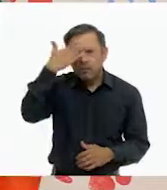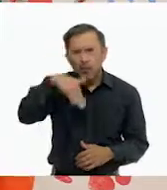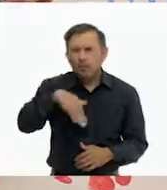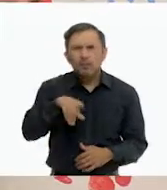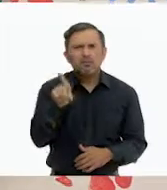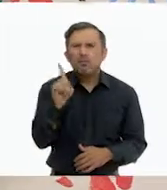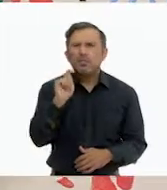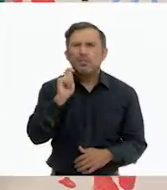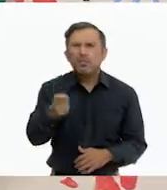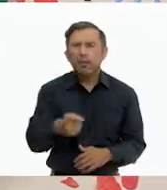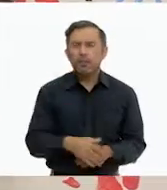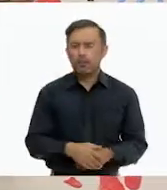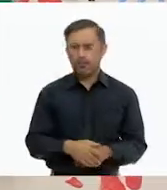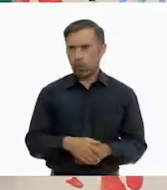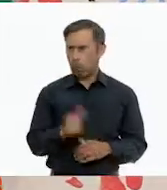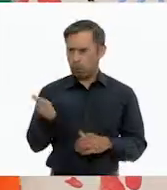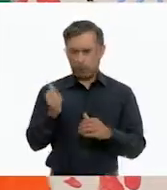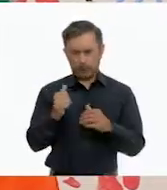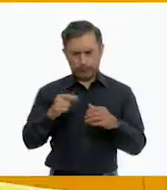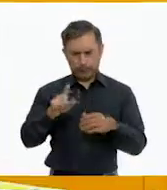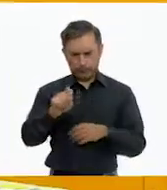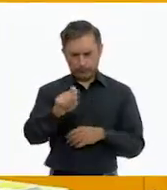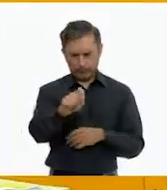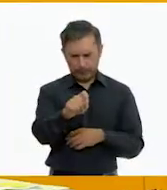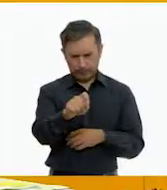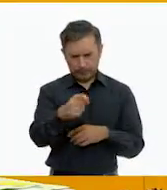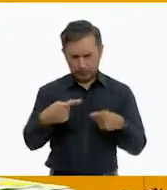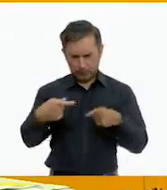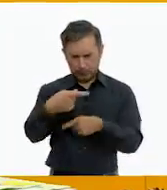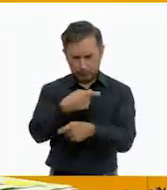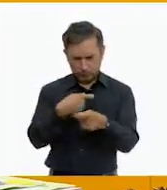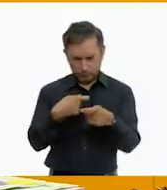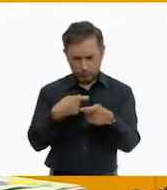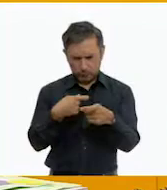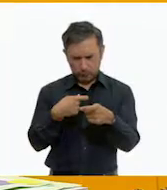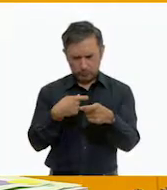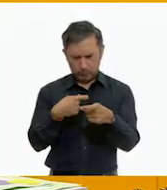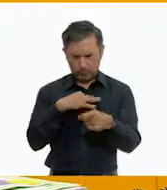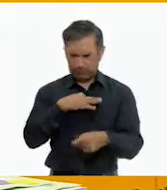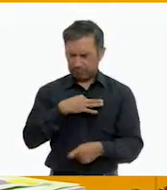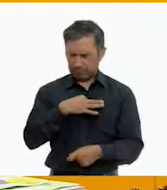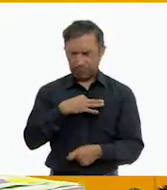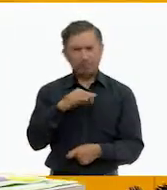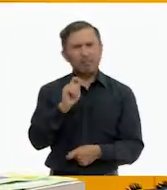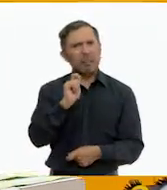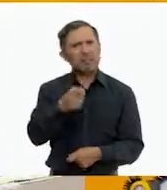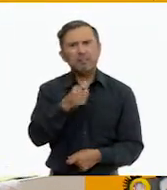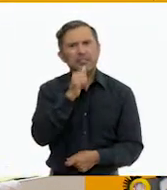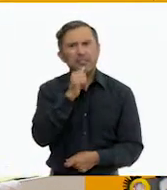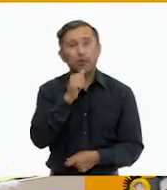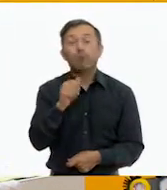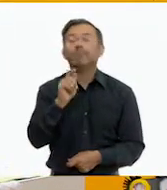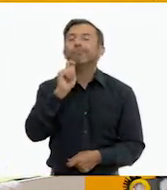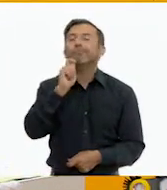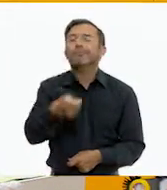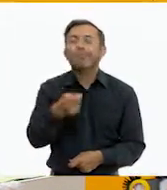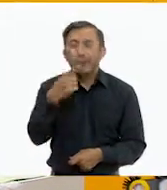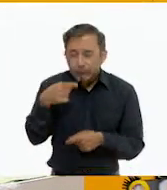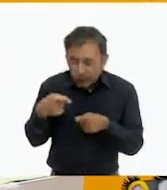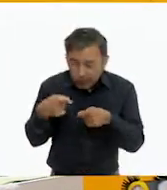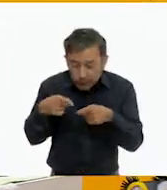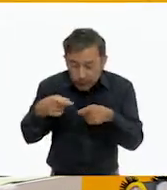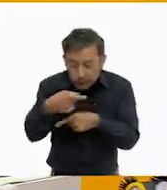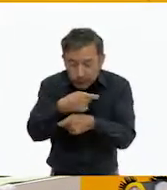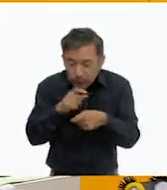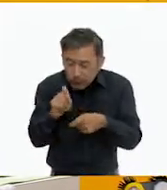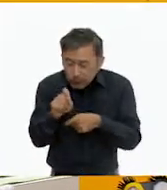¿Qué son los gérmenes, las bacterias? Pues fíjate, son pequeñísimos organismos que